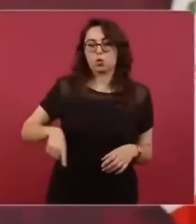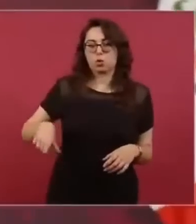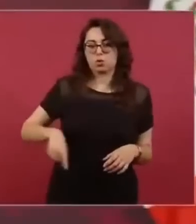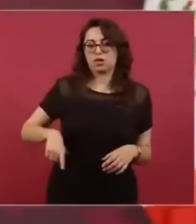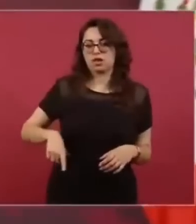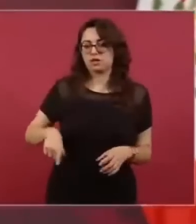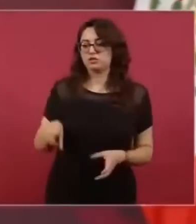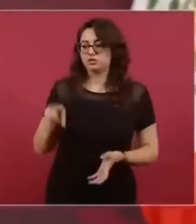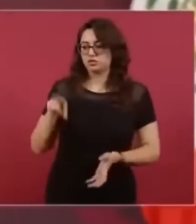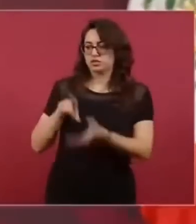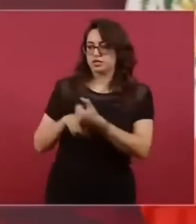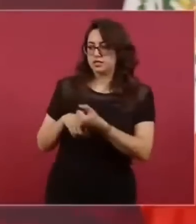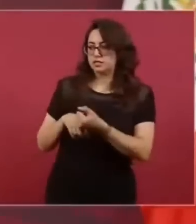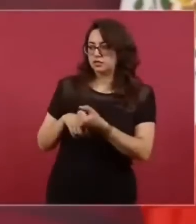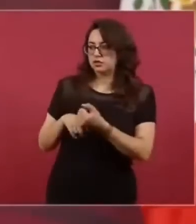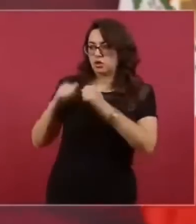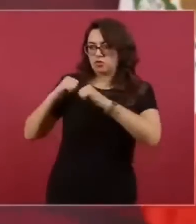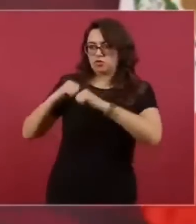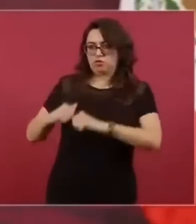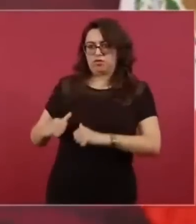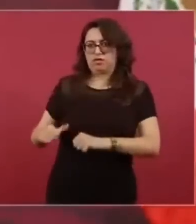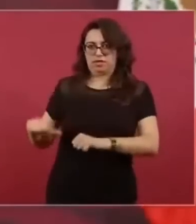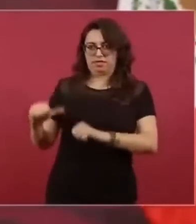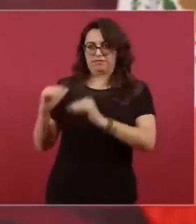Pero no como este.